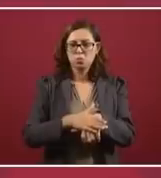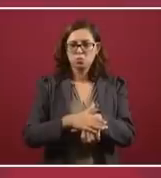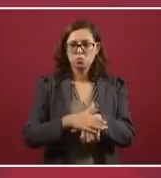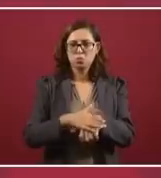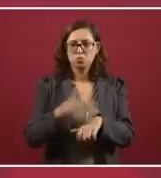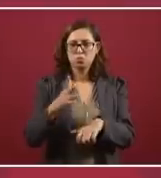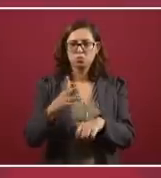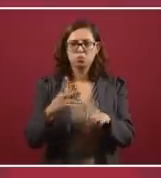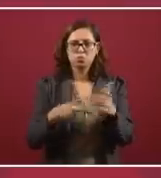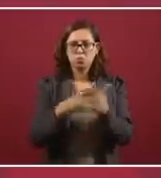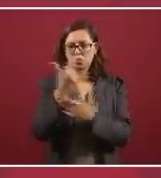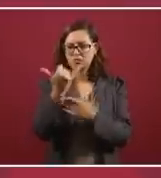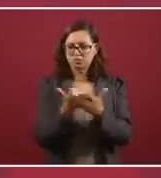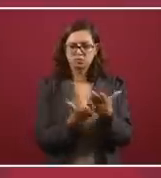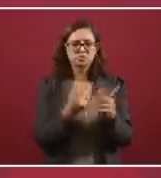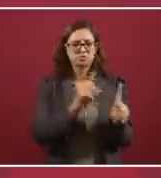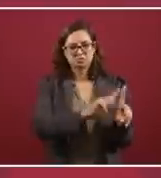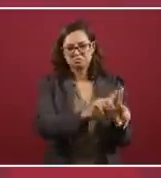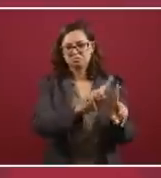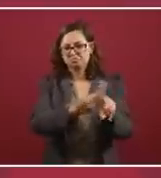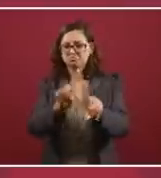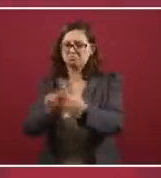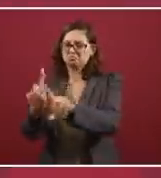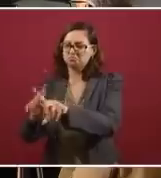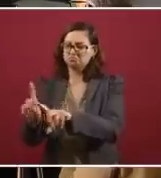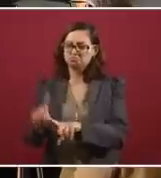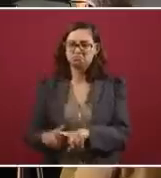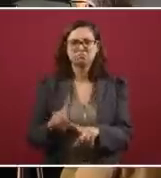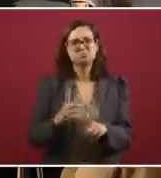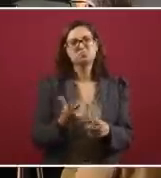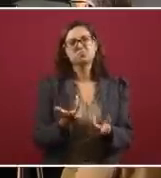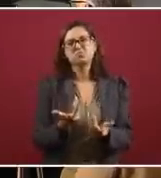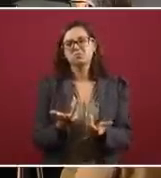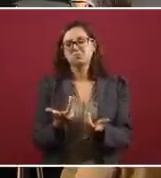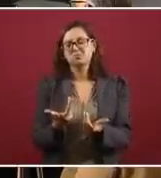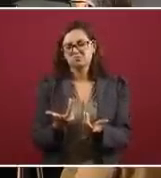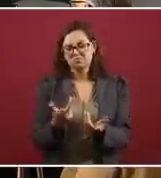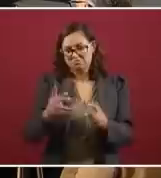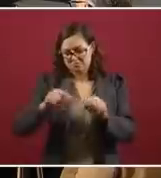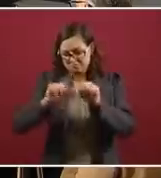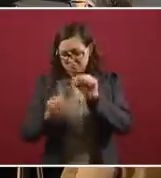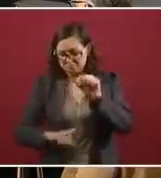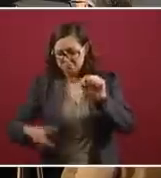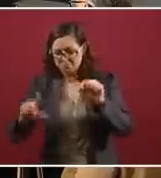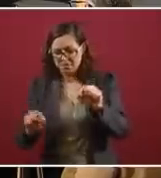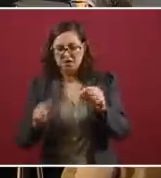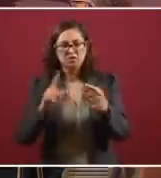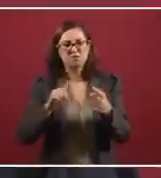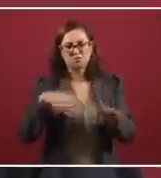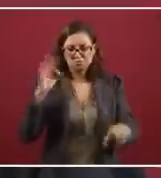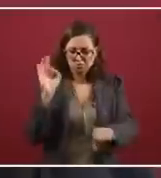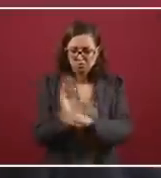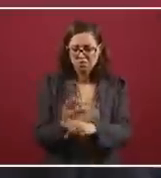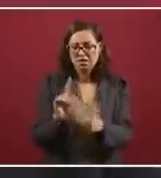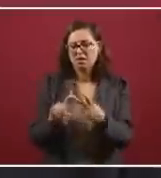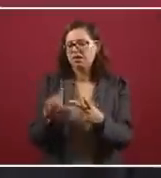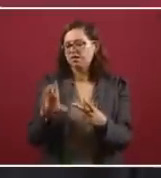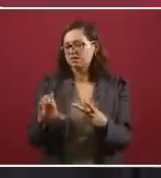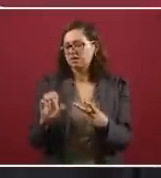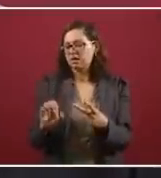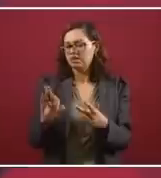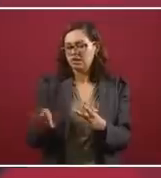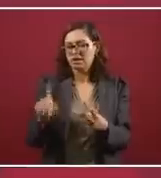en condiciones interesantes, tanto para importantes, tanto para el país como para CFE y como para